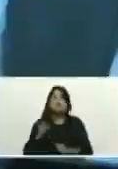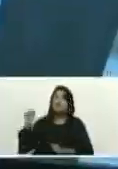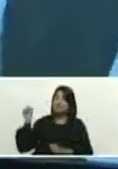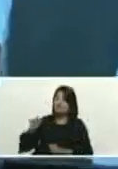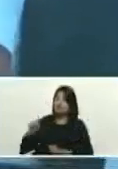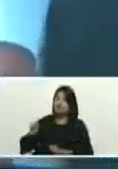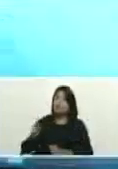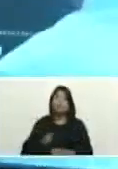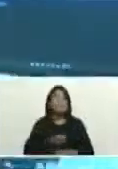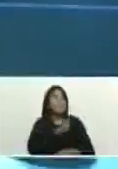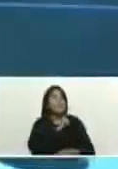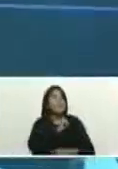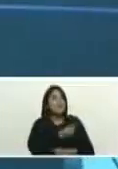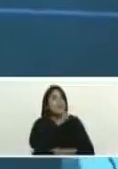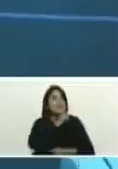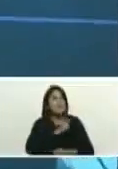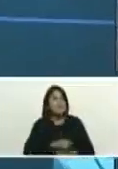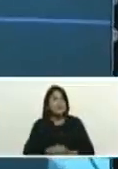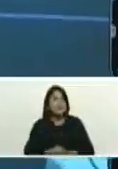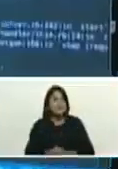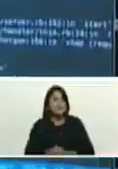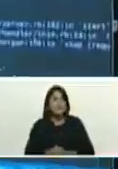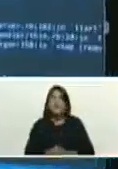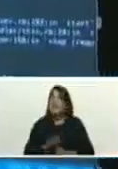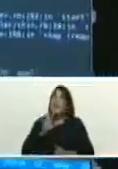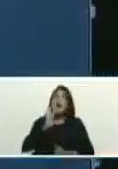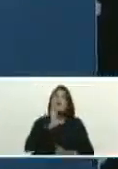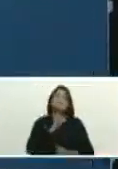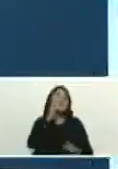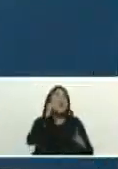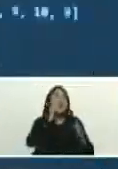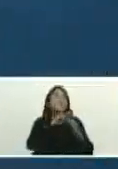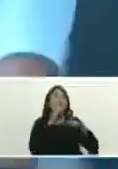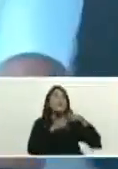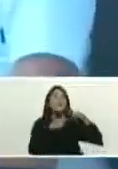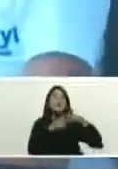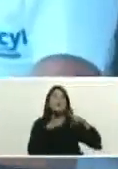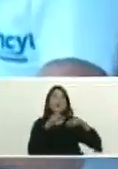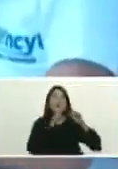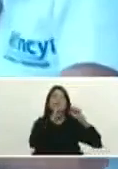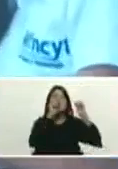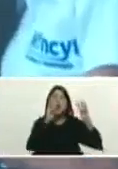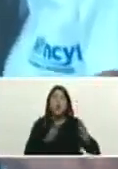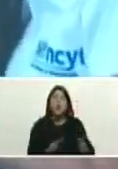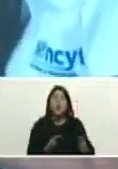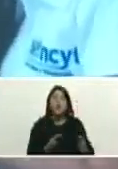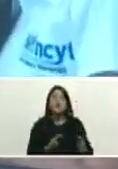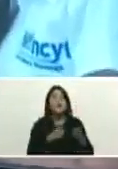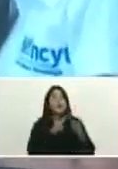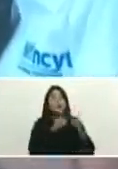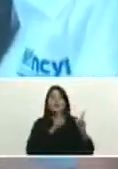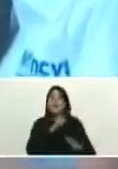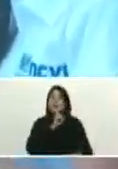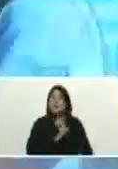orden y esa es la visión de la revolución. Todo en software libre. El software libre,